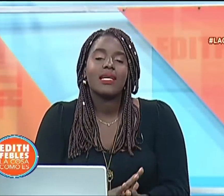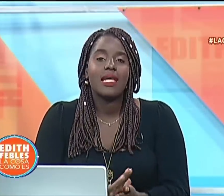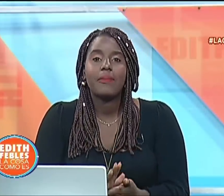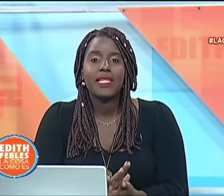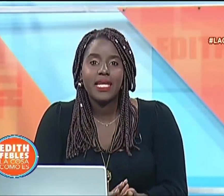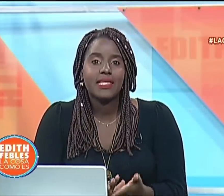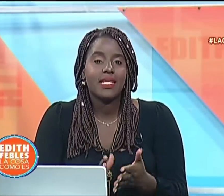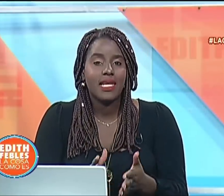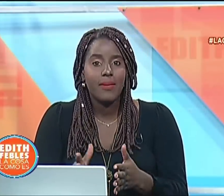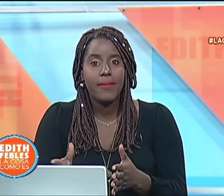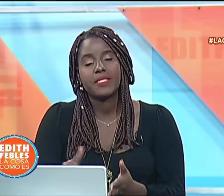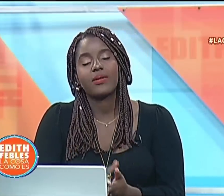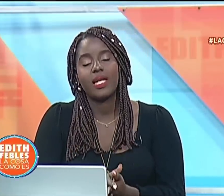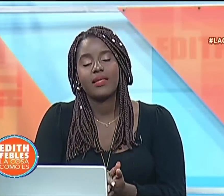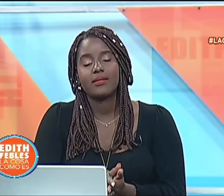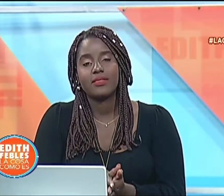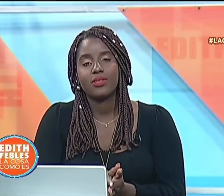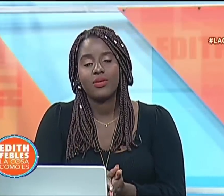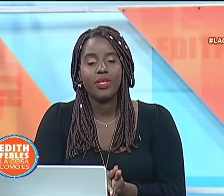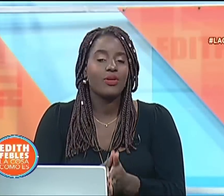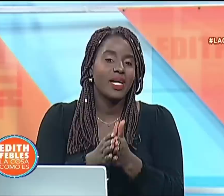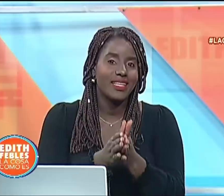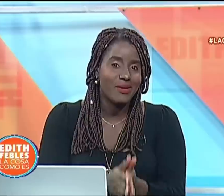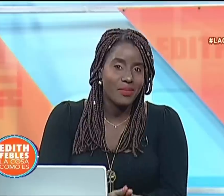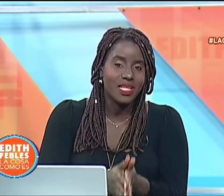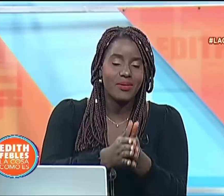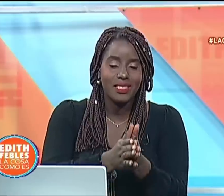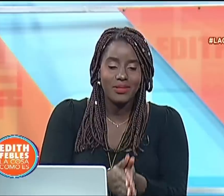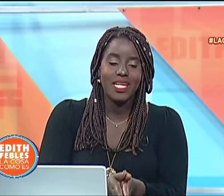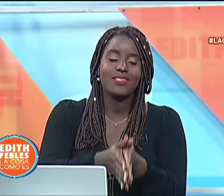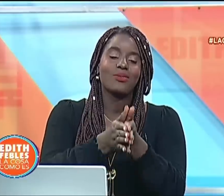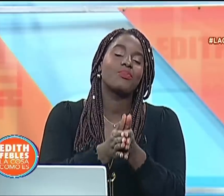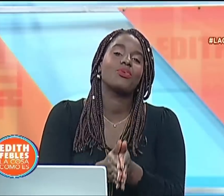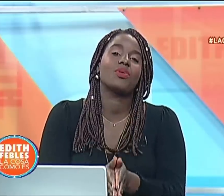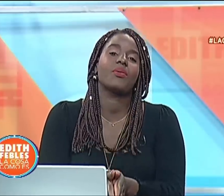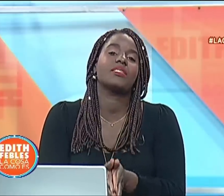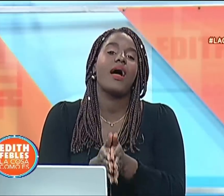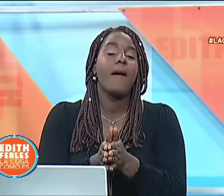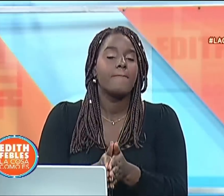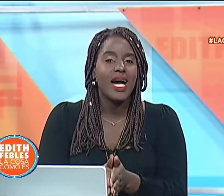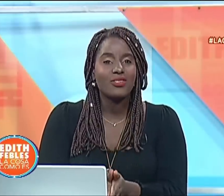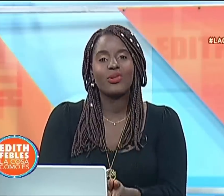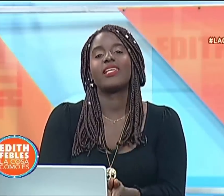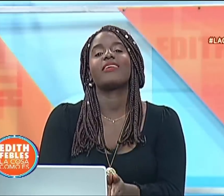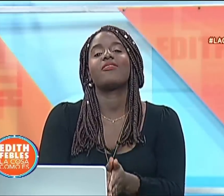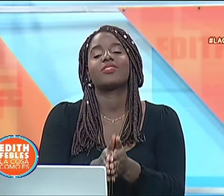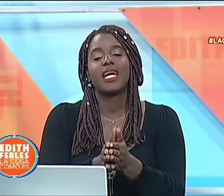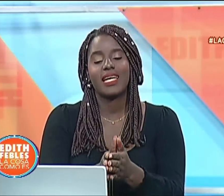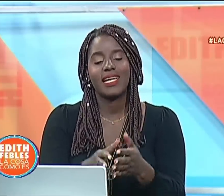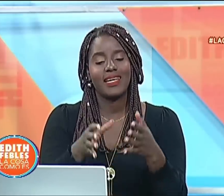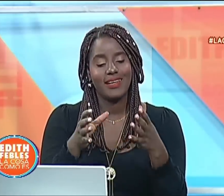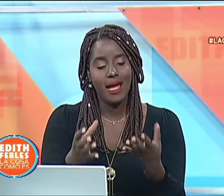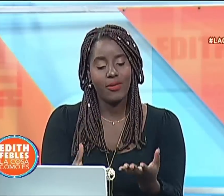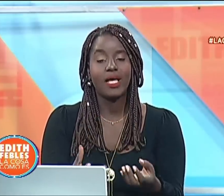decir, que da al pendiente de qué va a pasar con la ley de extinción de dominio. Mañana vamos a debatirlo ya desde un punto de vista más jurídico, o sea,